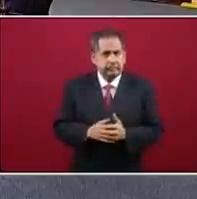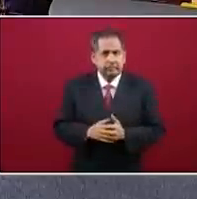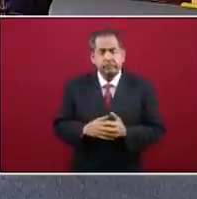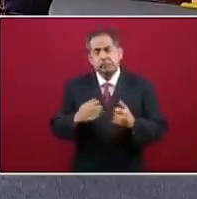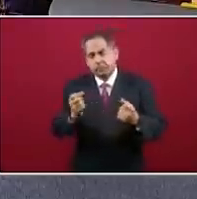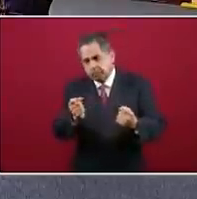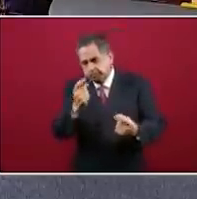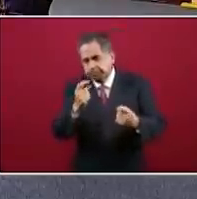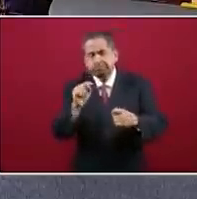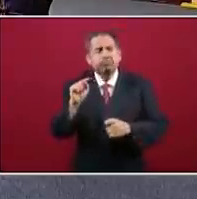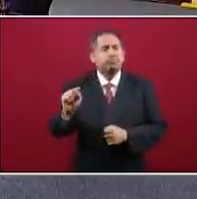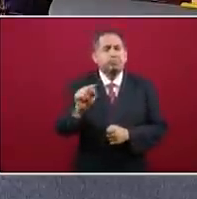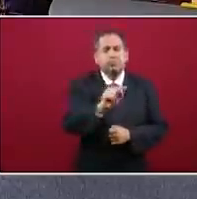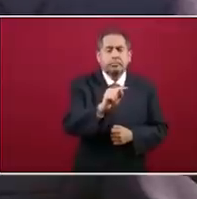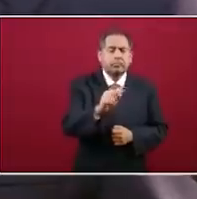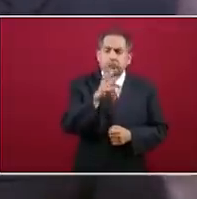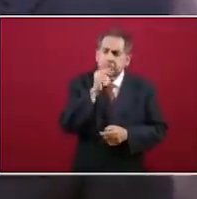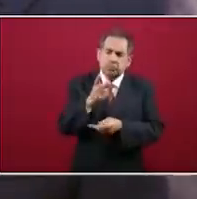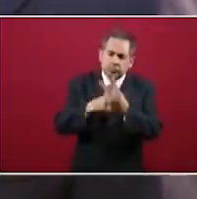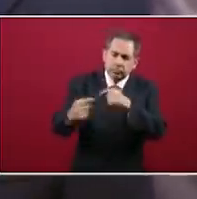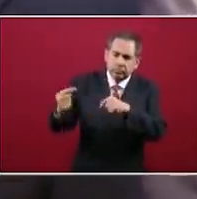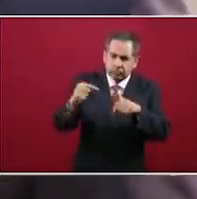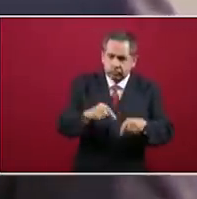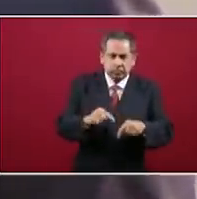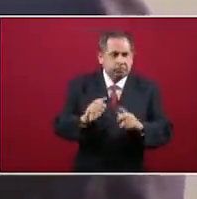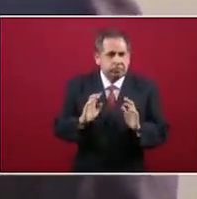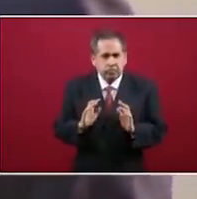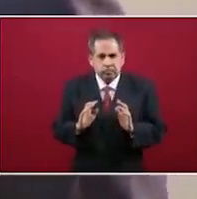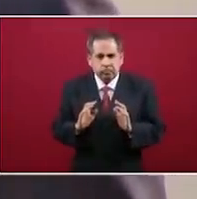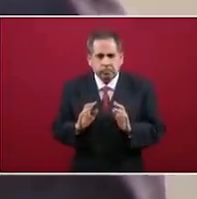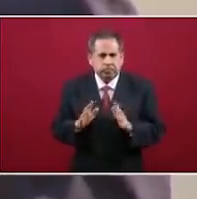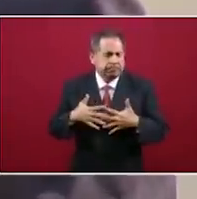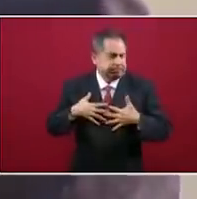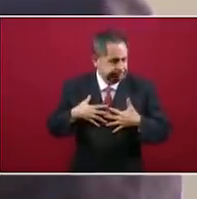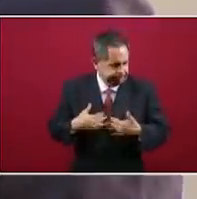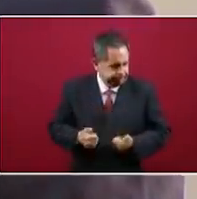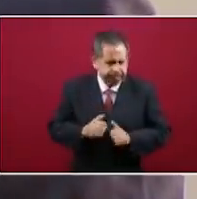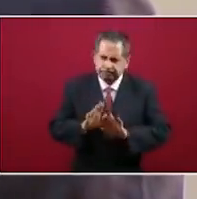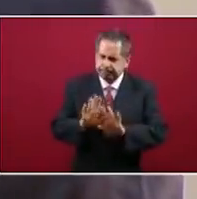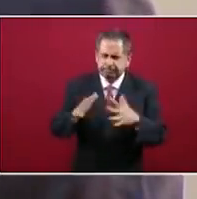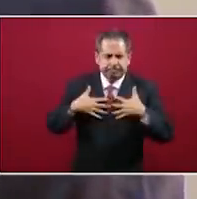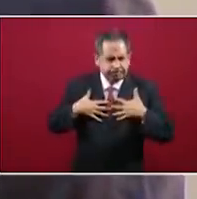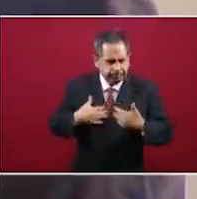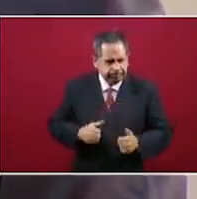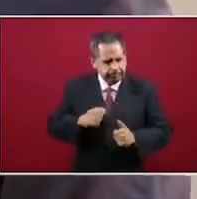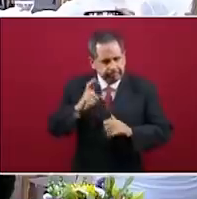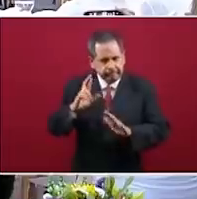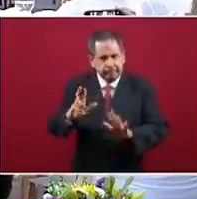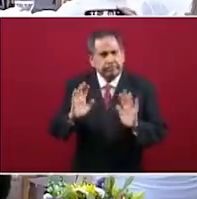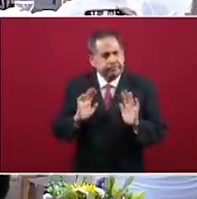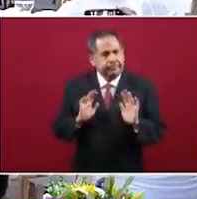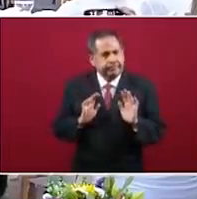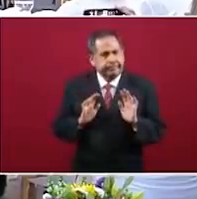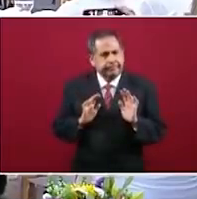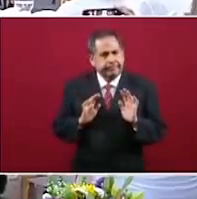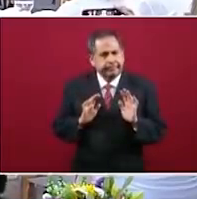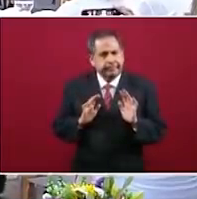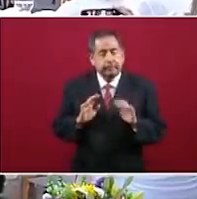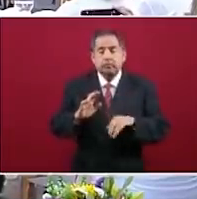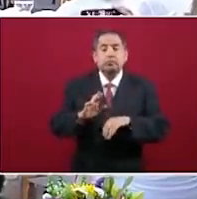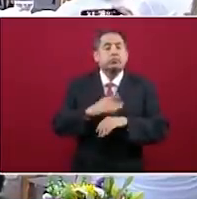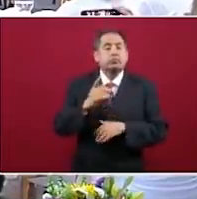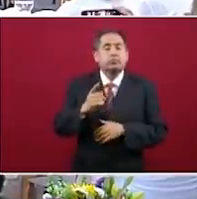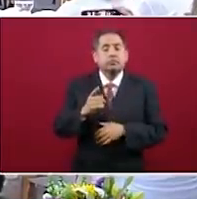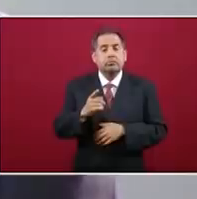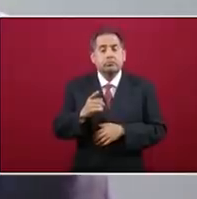Algunos no vinieron, los entendemos, porque cuando